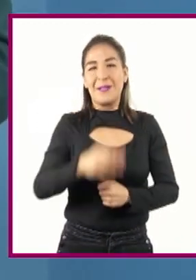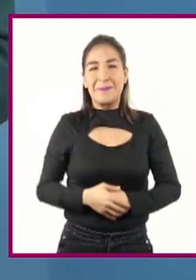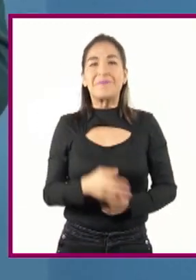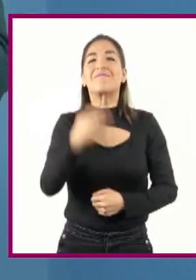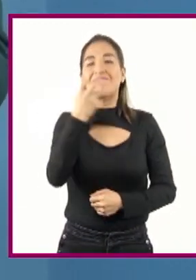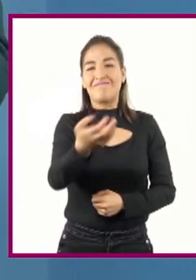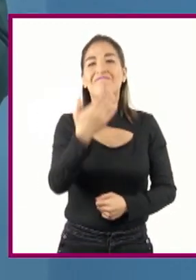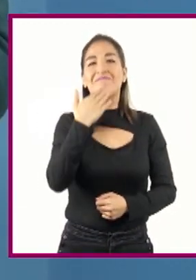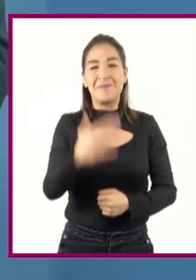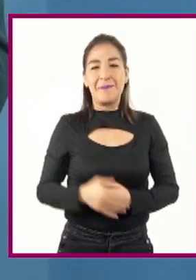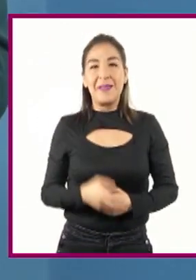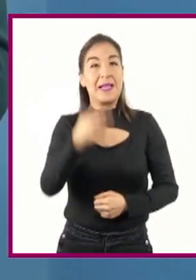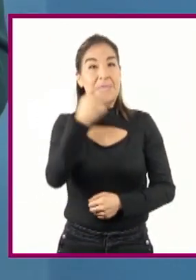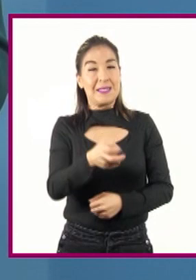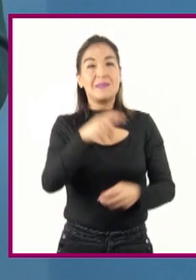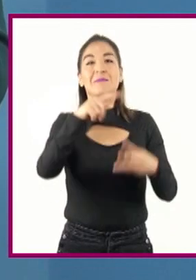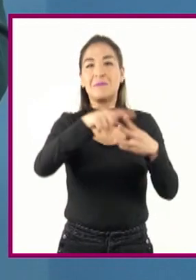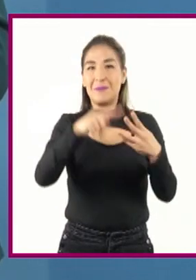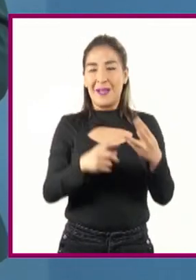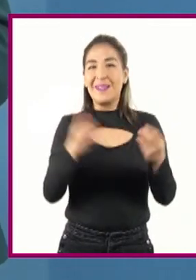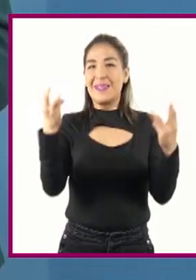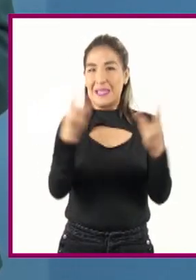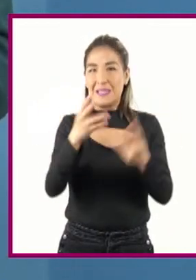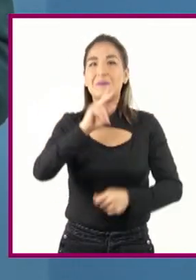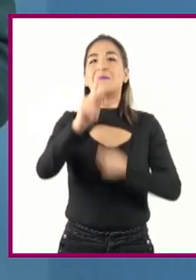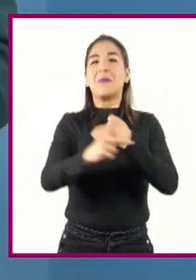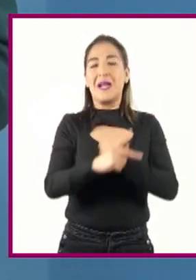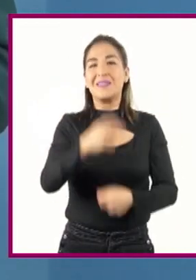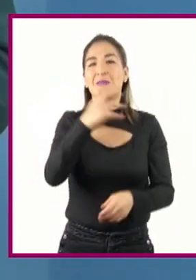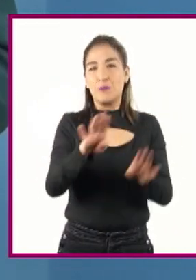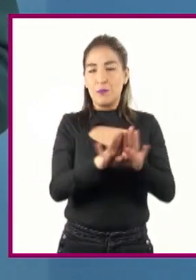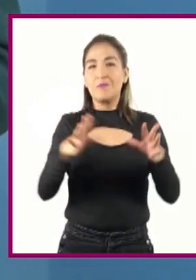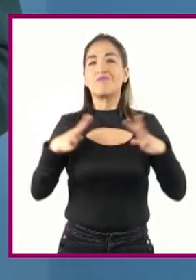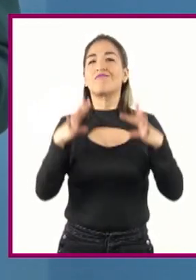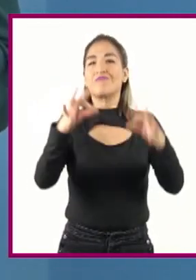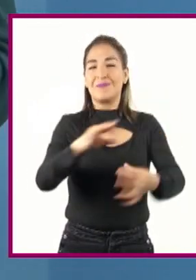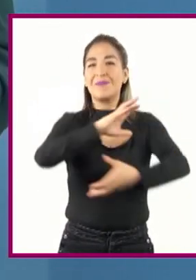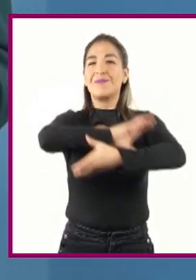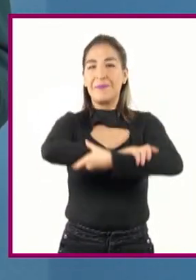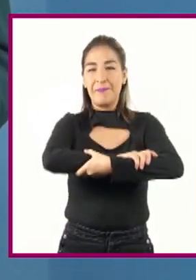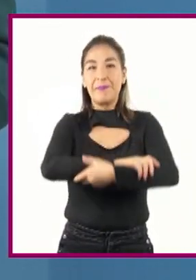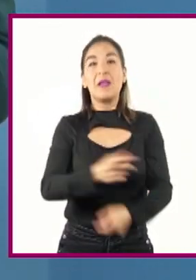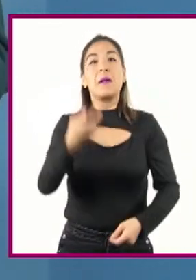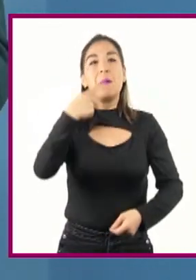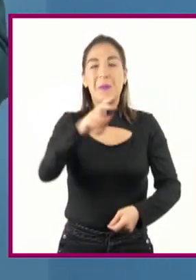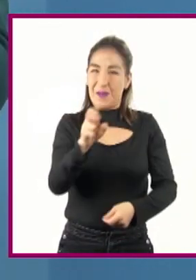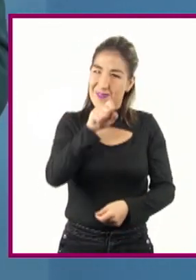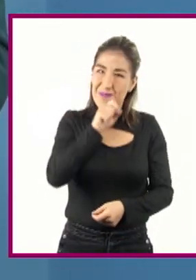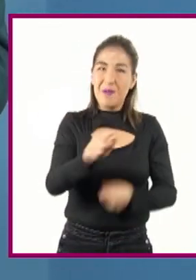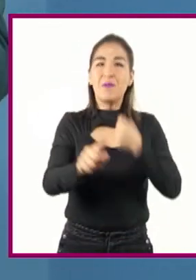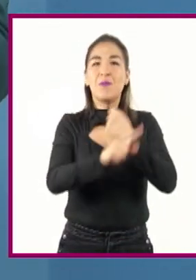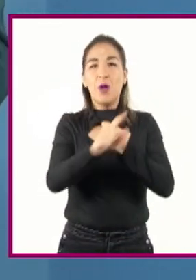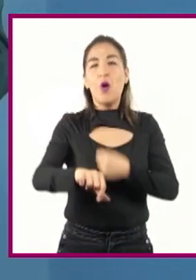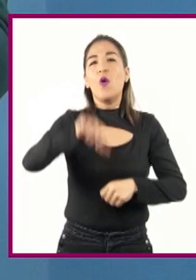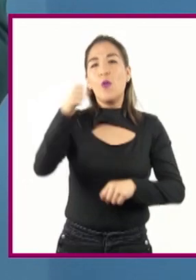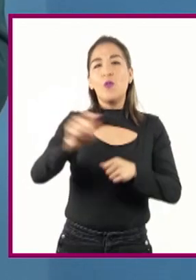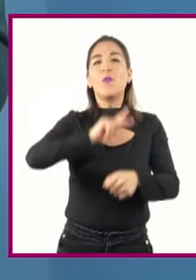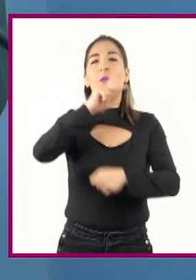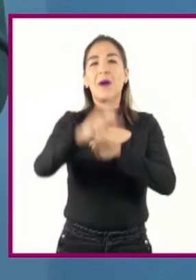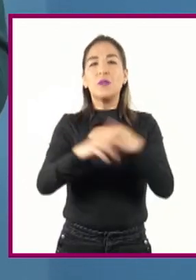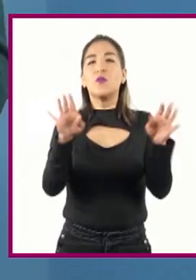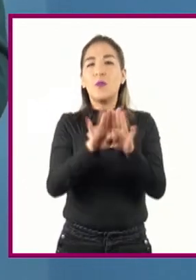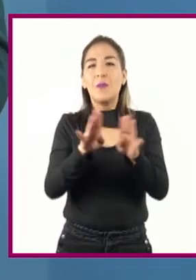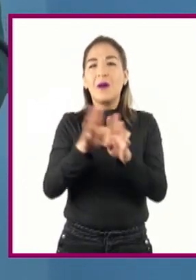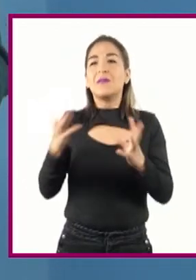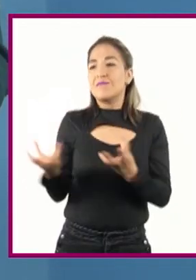bien, Nadia. Esos fueron los países que originalmente integraron las alianzas. Sin embargo, otros países se fueron